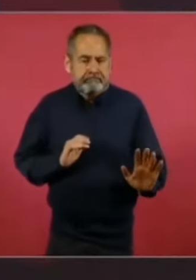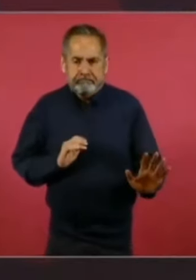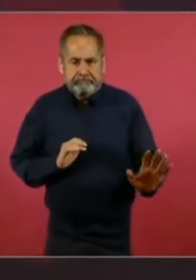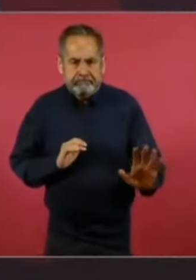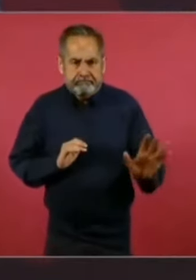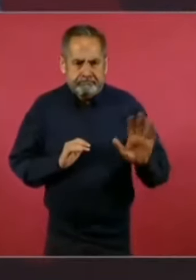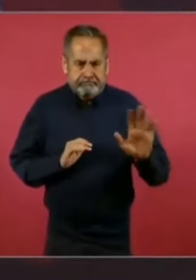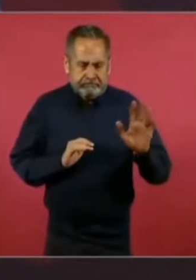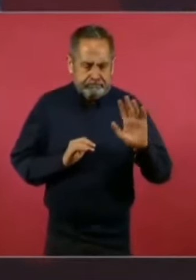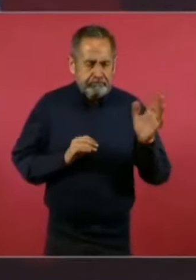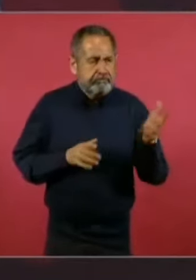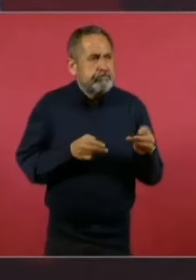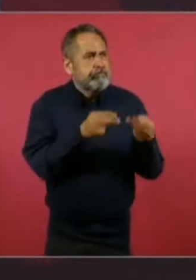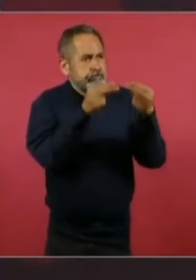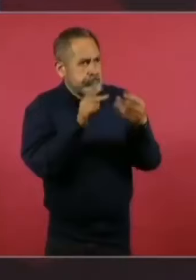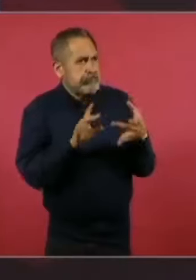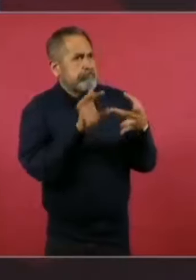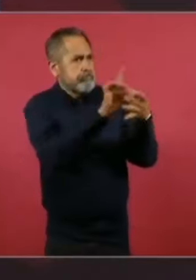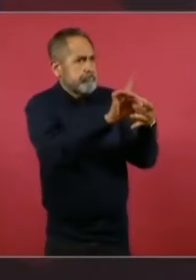otros mercados.